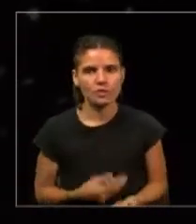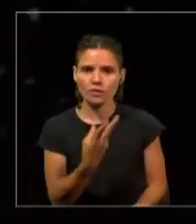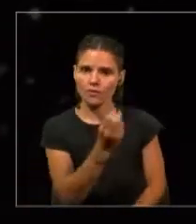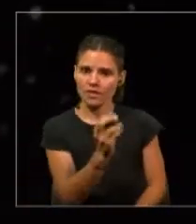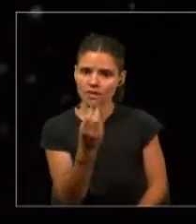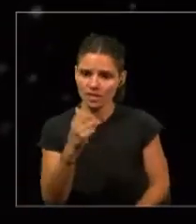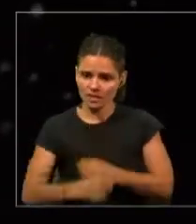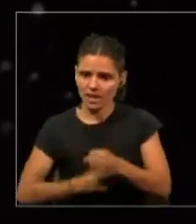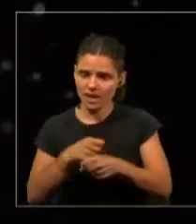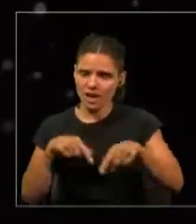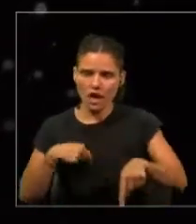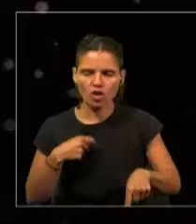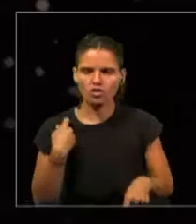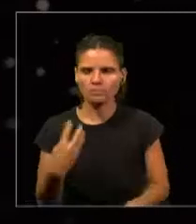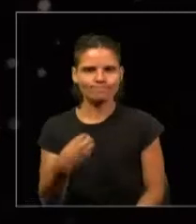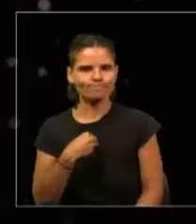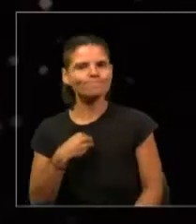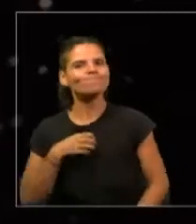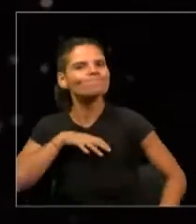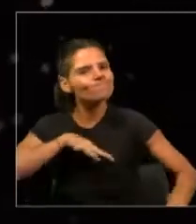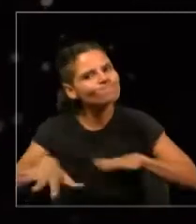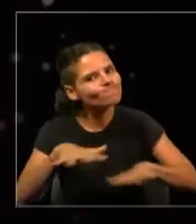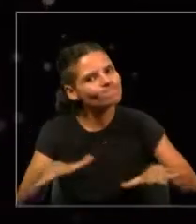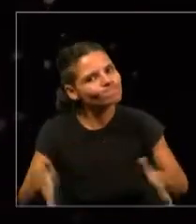2020 nos llama a actuar.